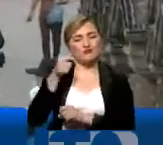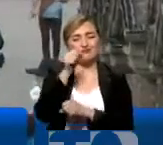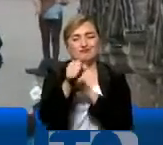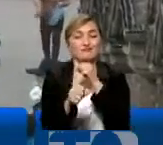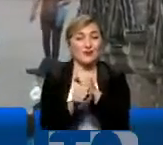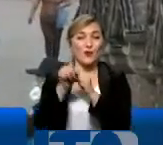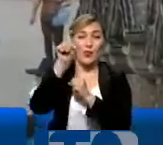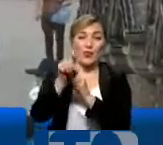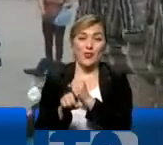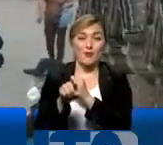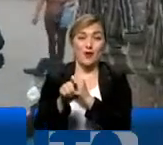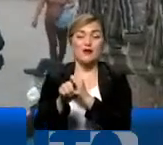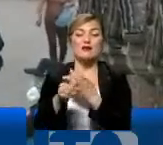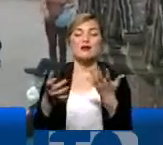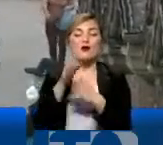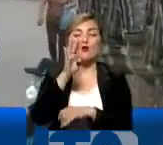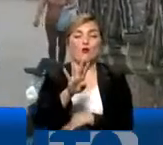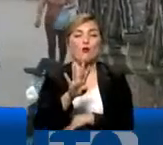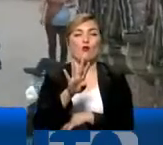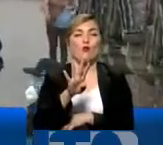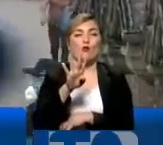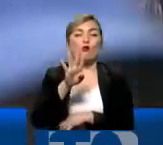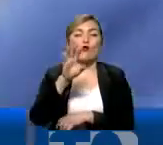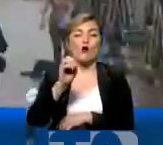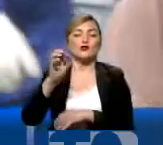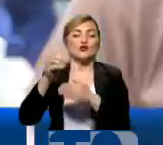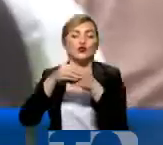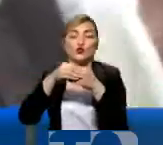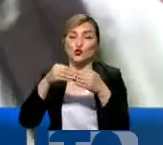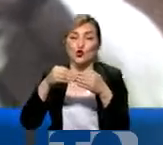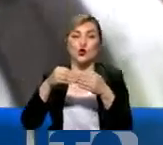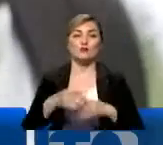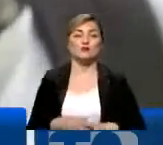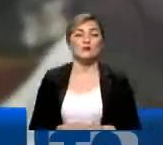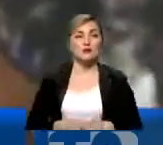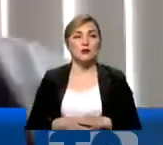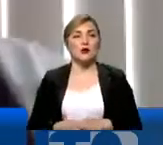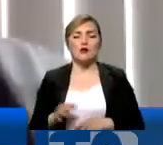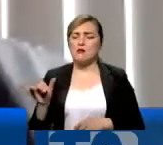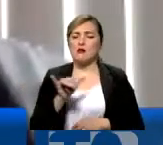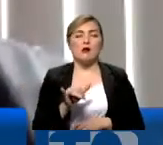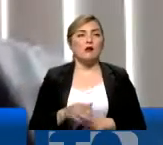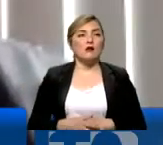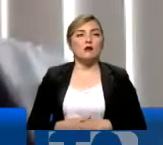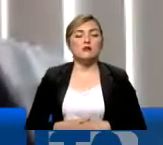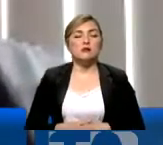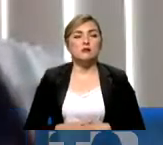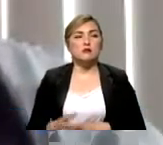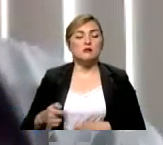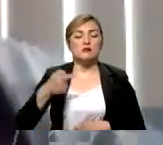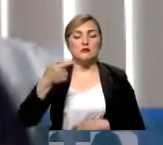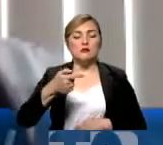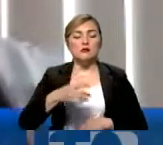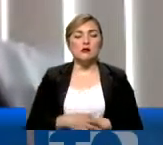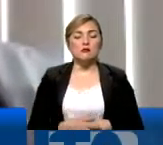año debe mantenerse en los $400 que tenemos actualmente. Confiamos que en las